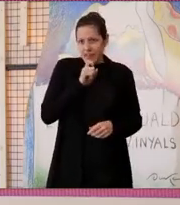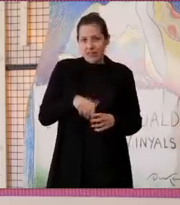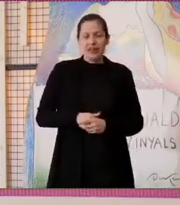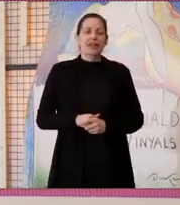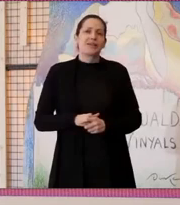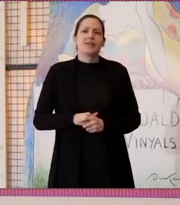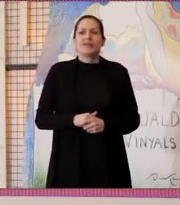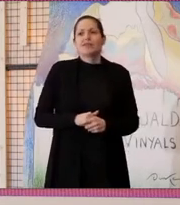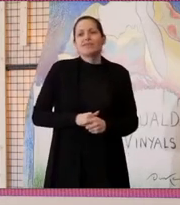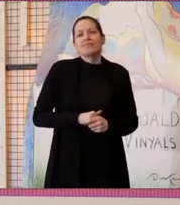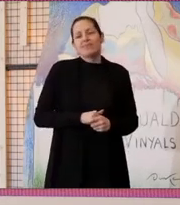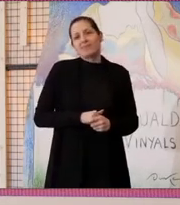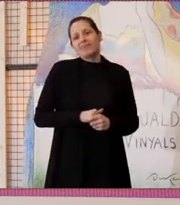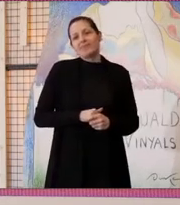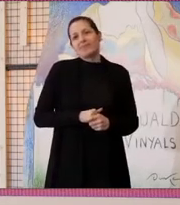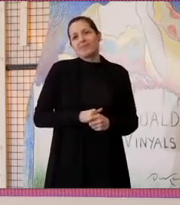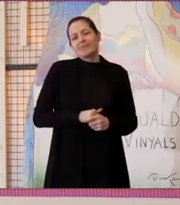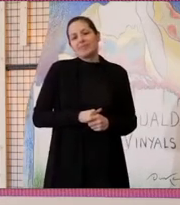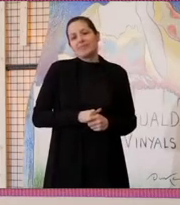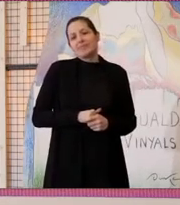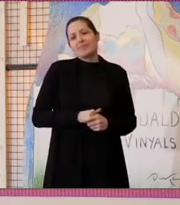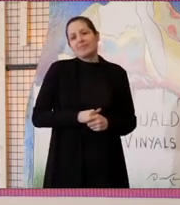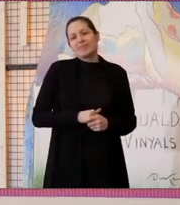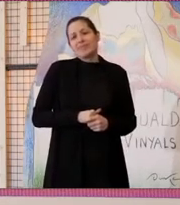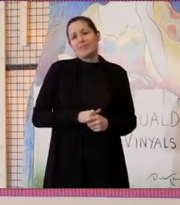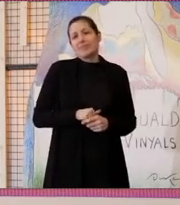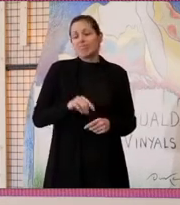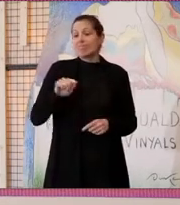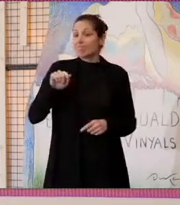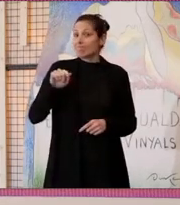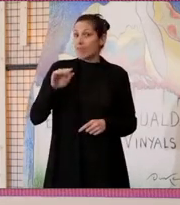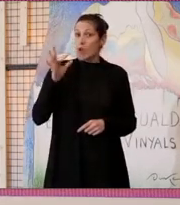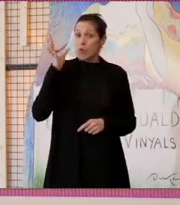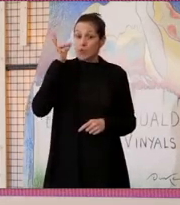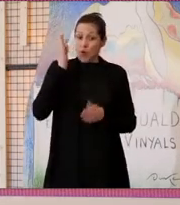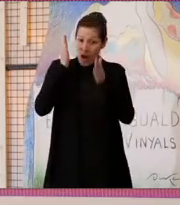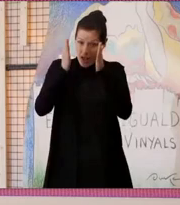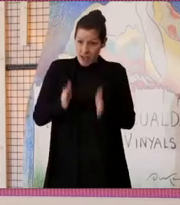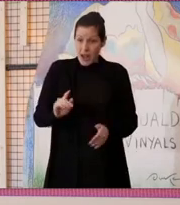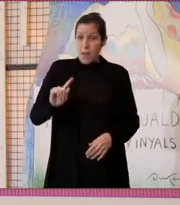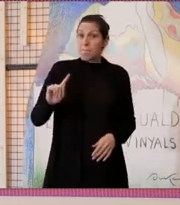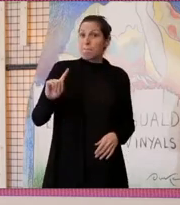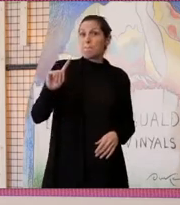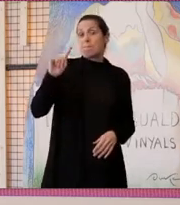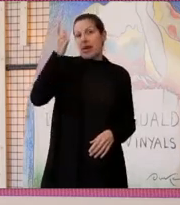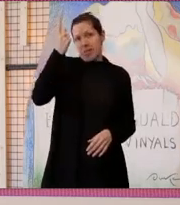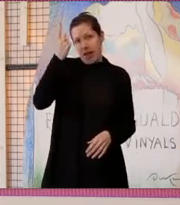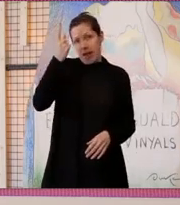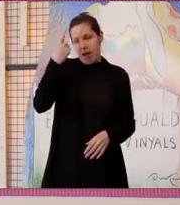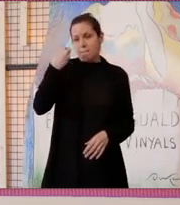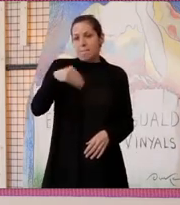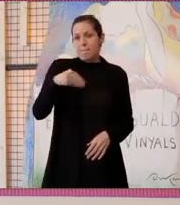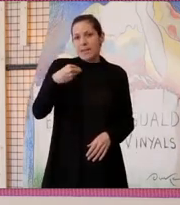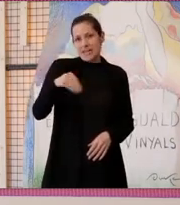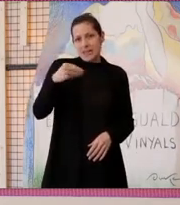O algo parecido bueno fue la primera fue presidenta islandesa como os digo la